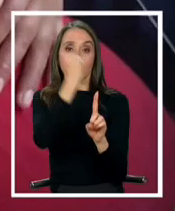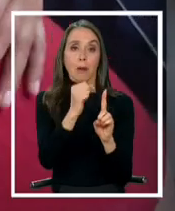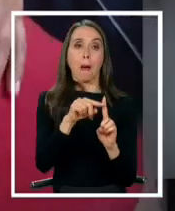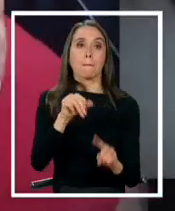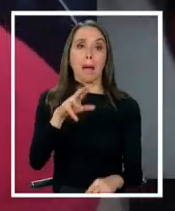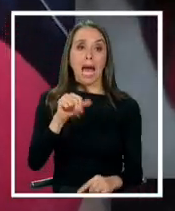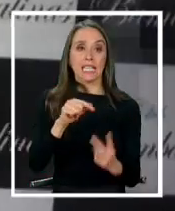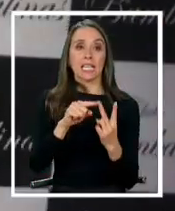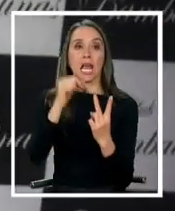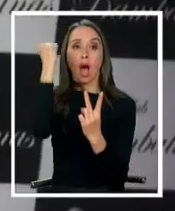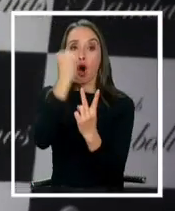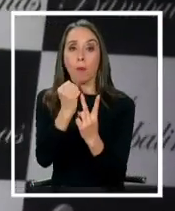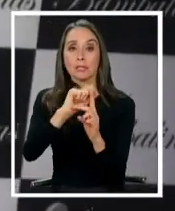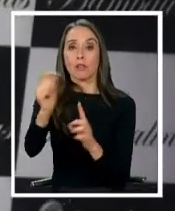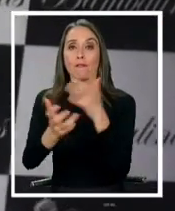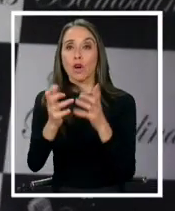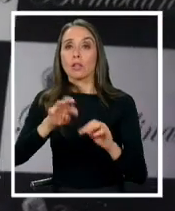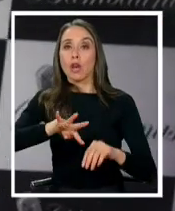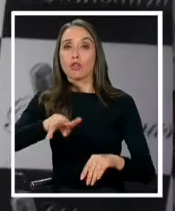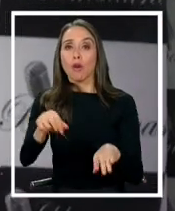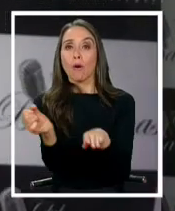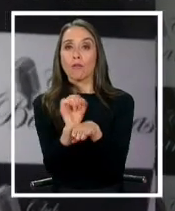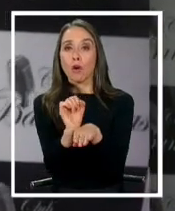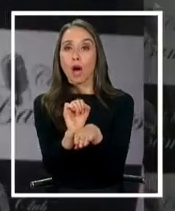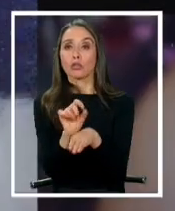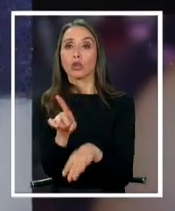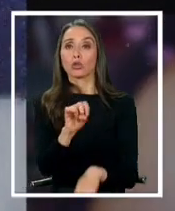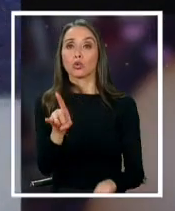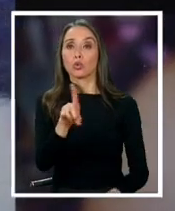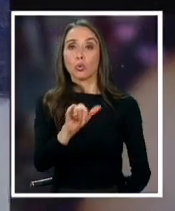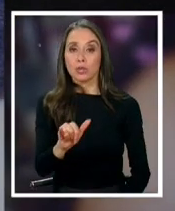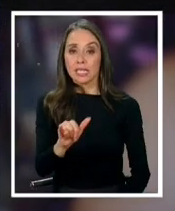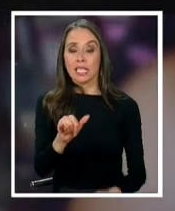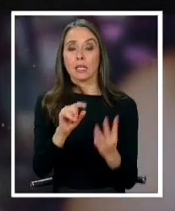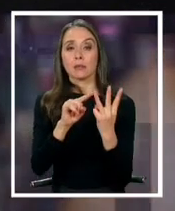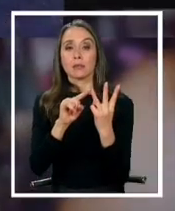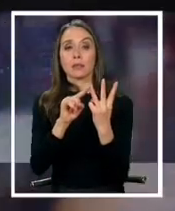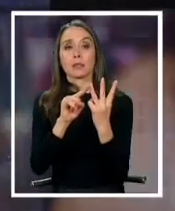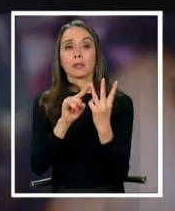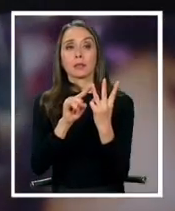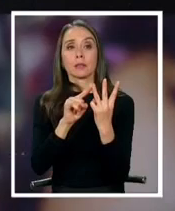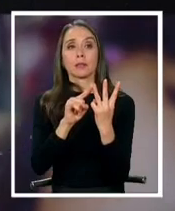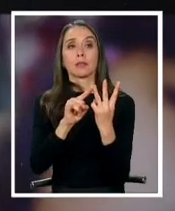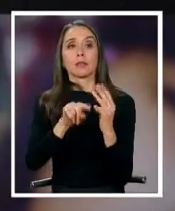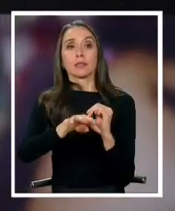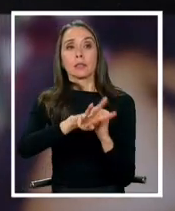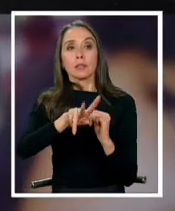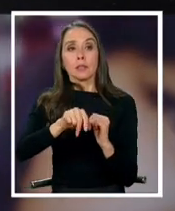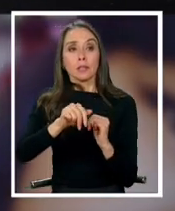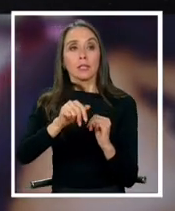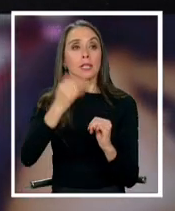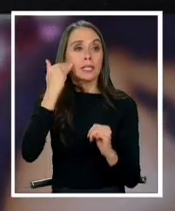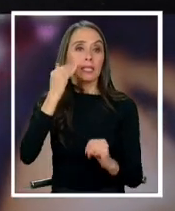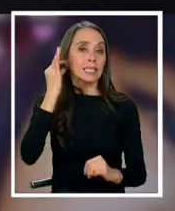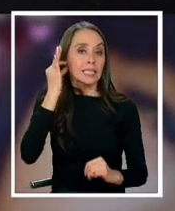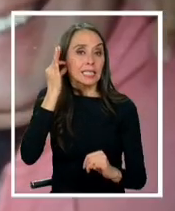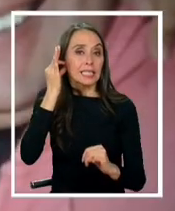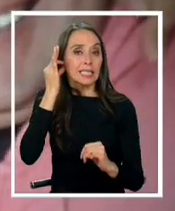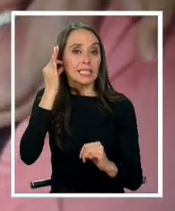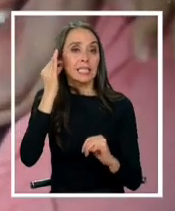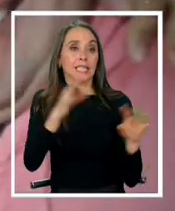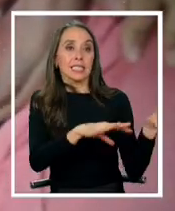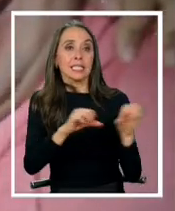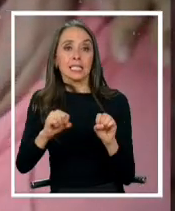Cabrera, por el homicidio con incendio y robo de vehículo de Susy Montalbán y por la sustracción de menor con homicidio de